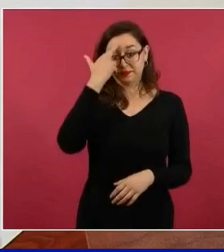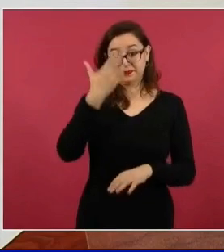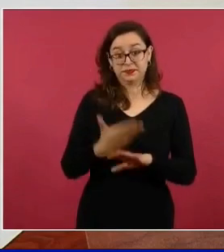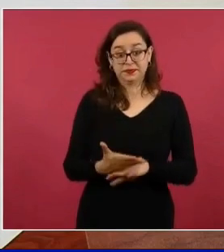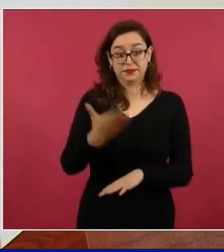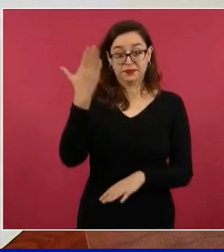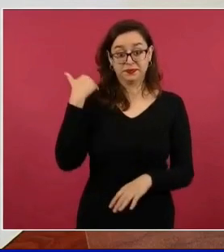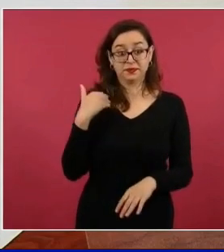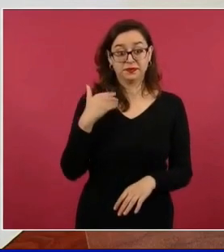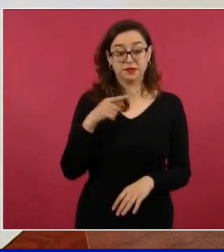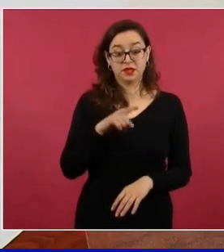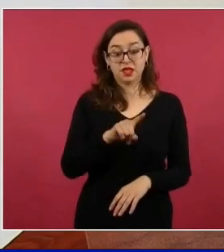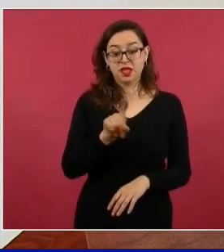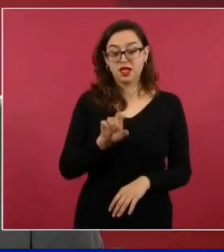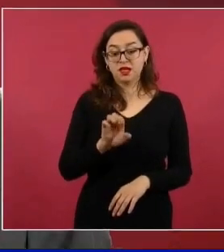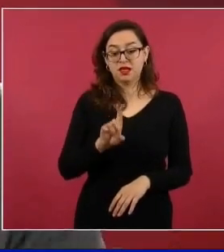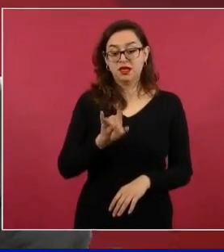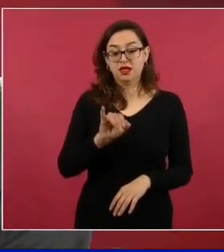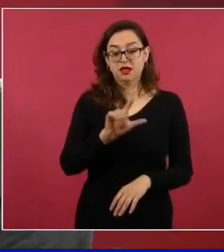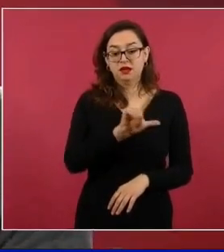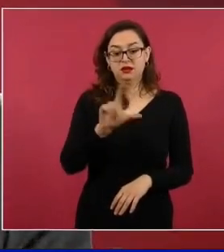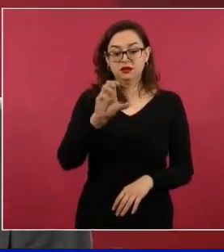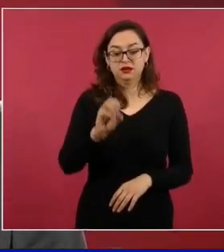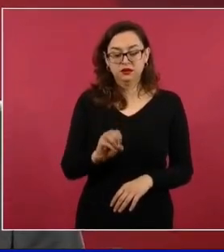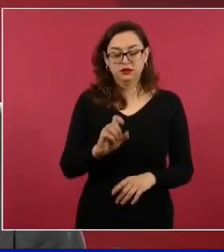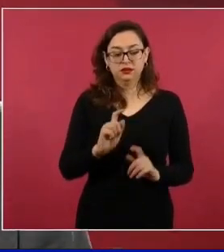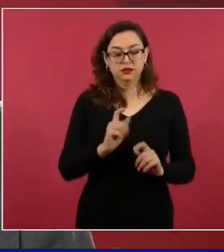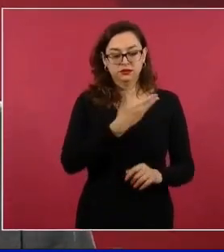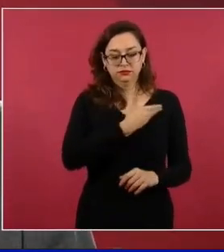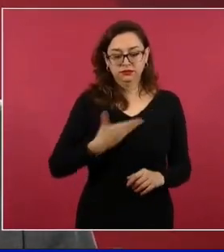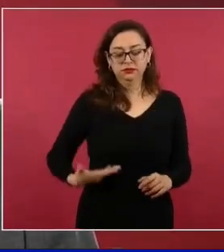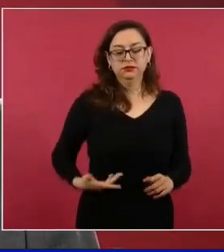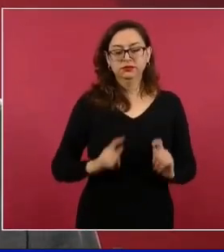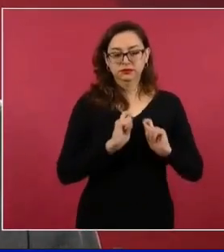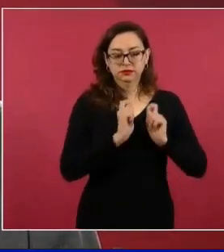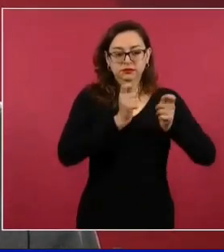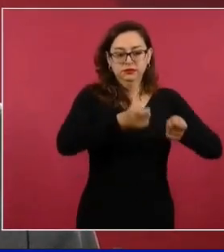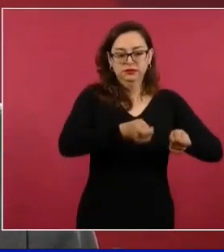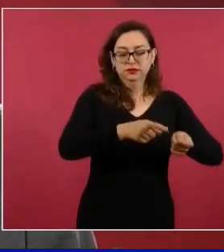el procurador fue un panista,